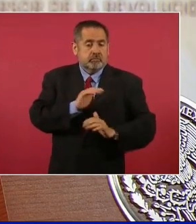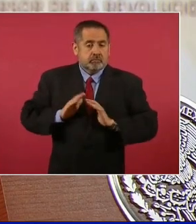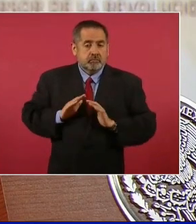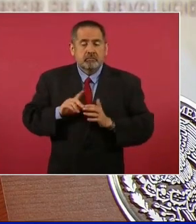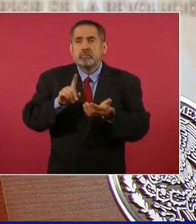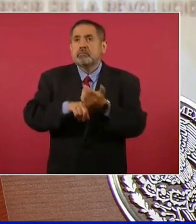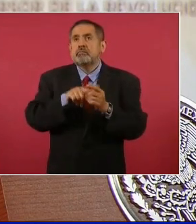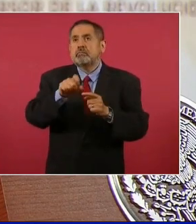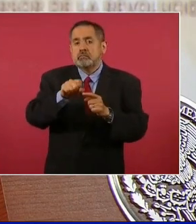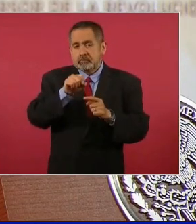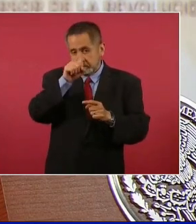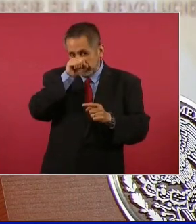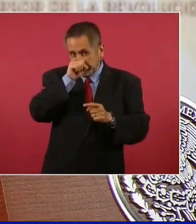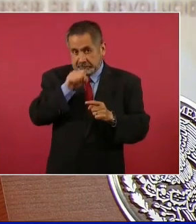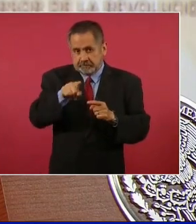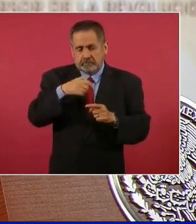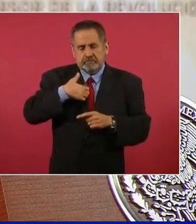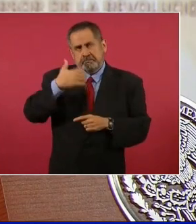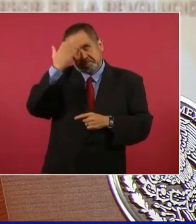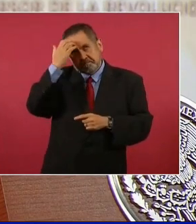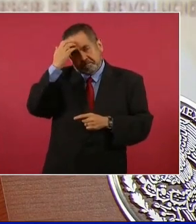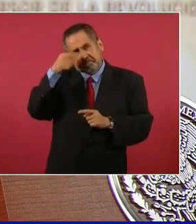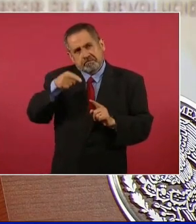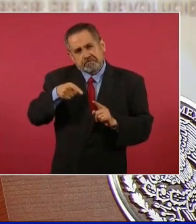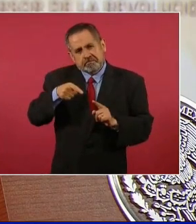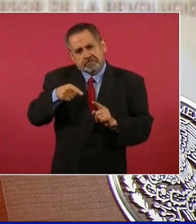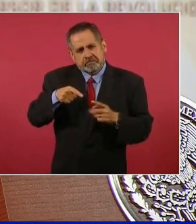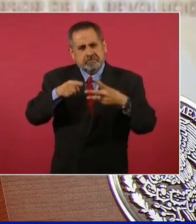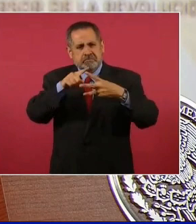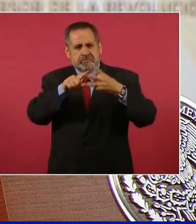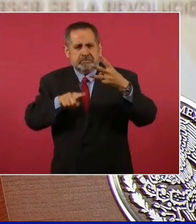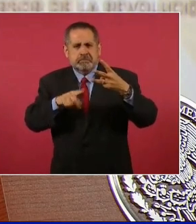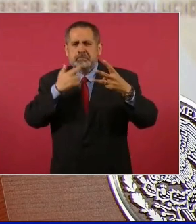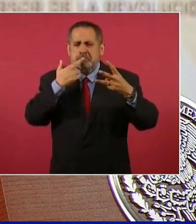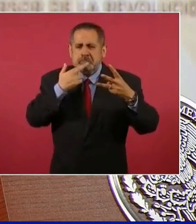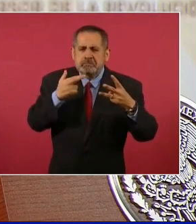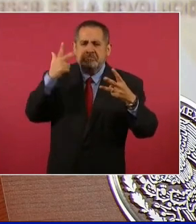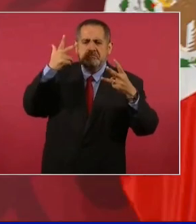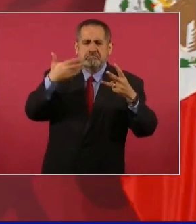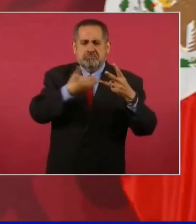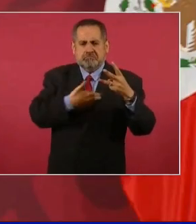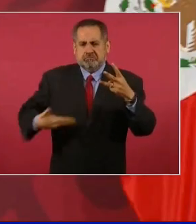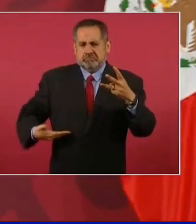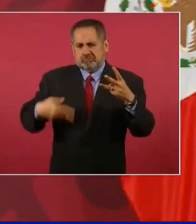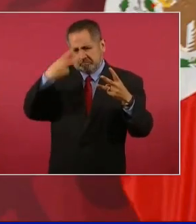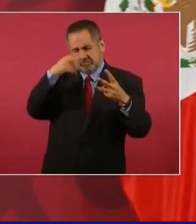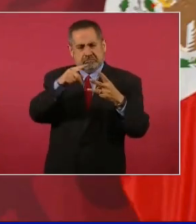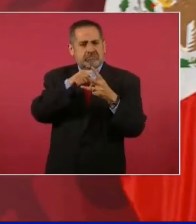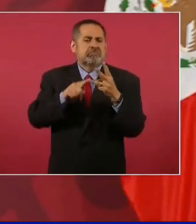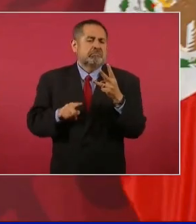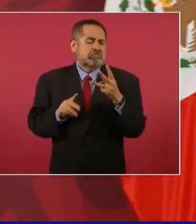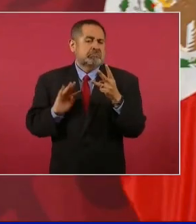está entre los que yo considero los 3 mejores presidentes de México,